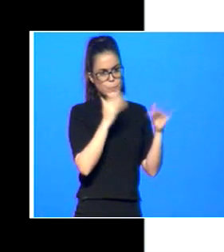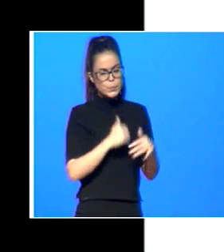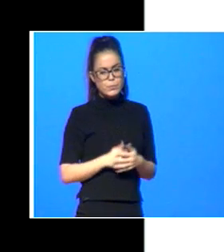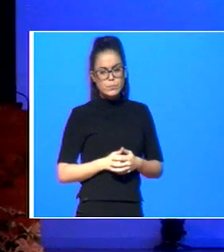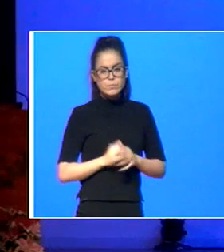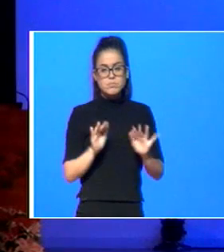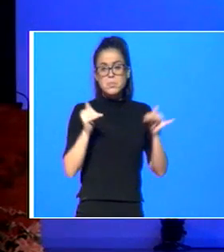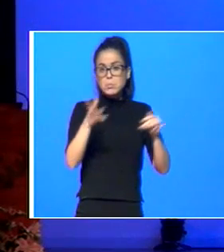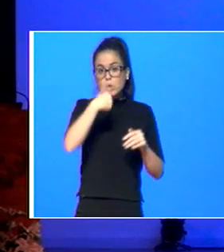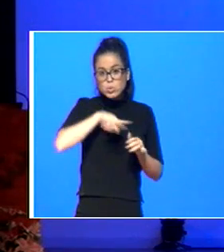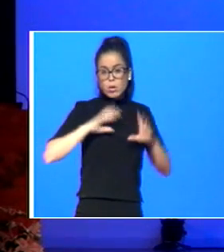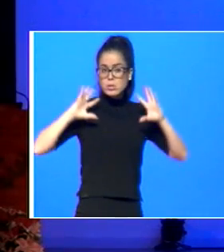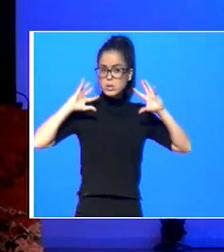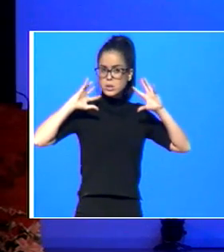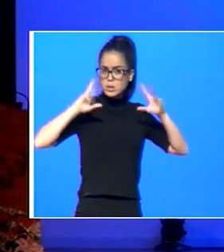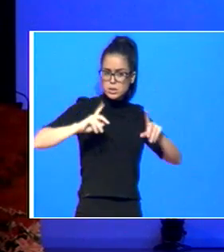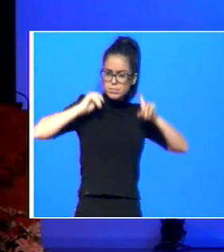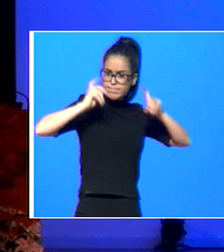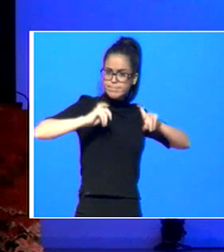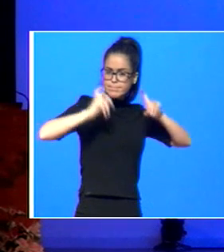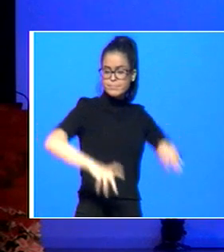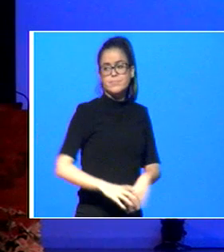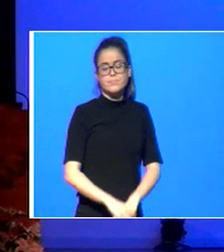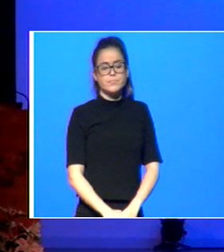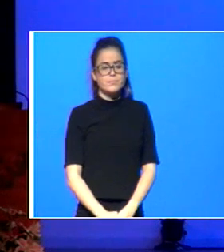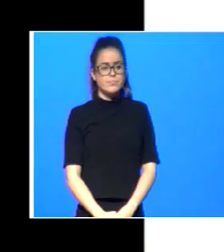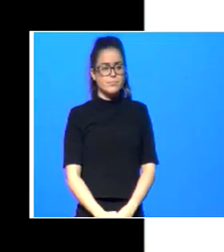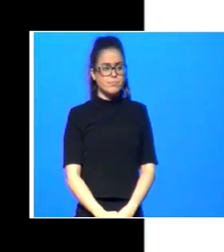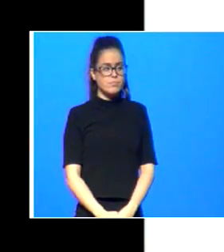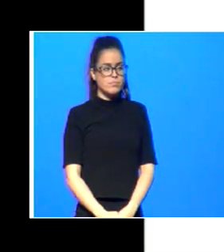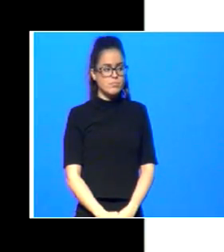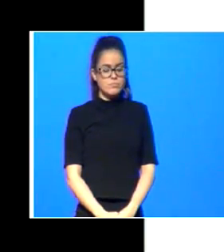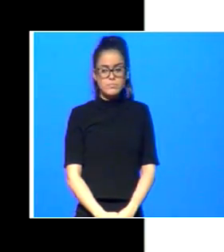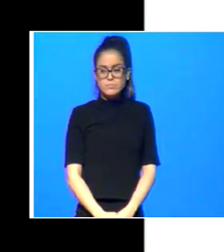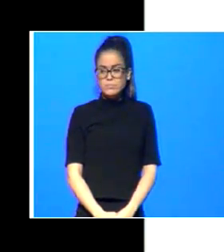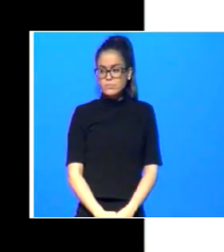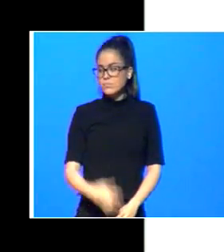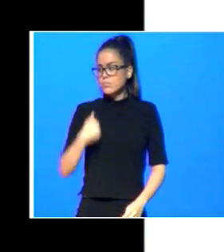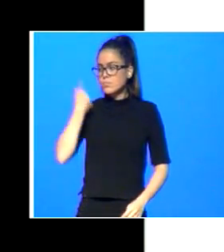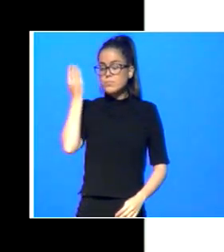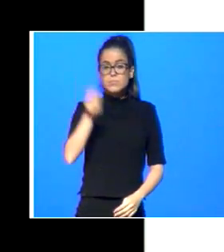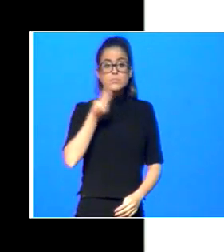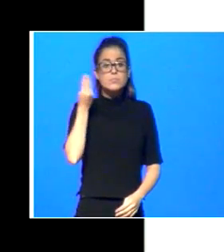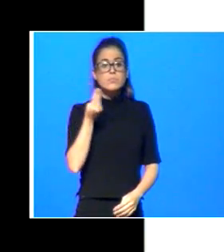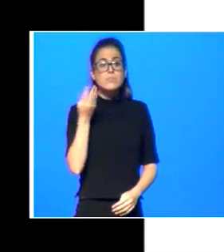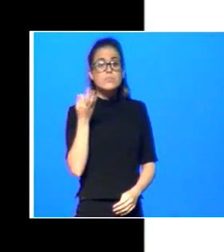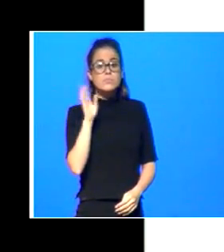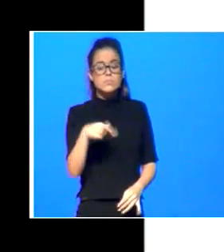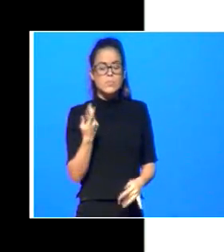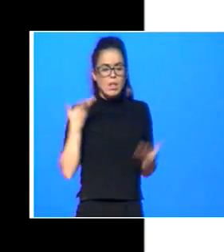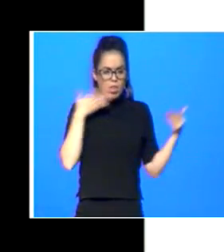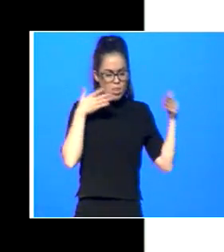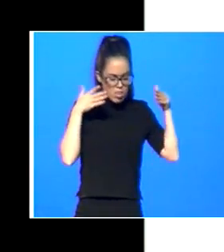gure alegina izan biharko litzateke, ez? Horregaz batera gero, nik uste dut egon biharko litzatekela, eta ja, zentratzen